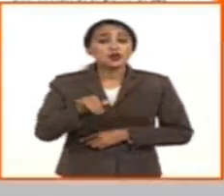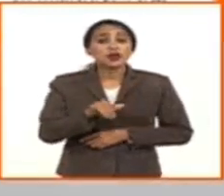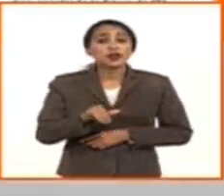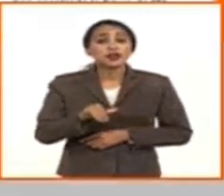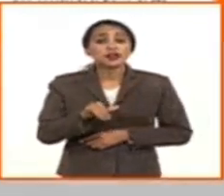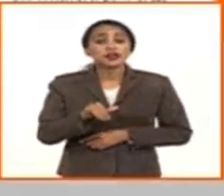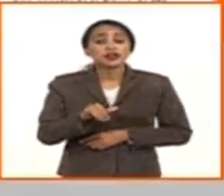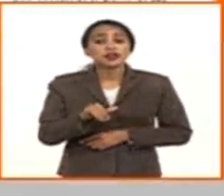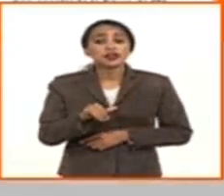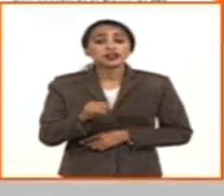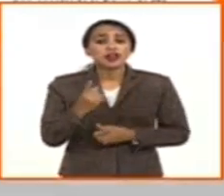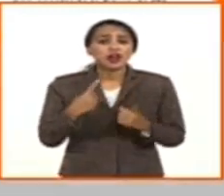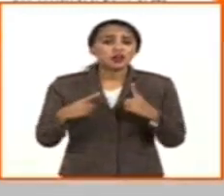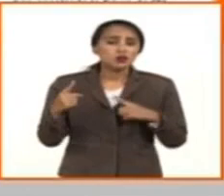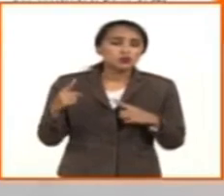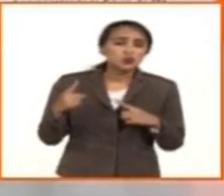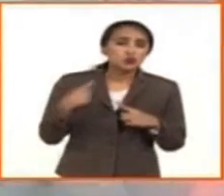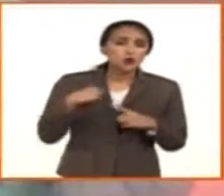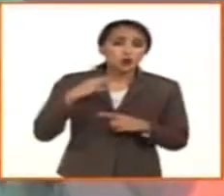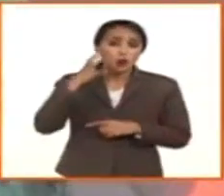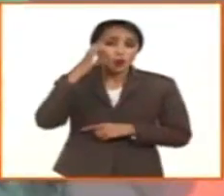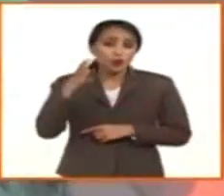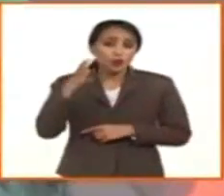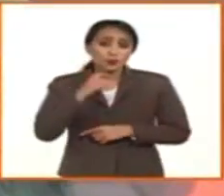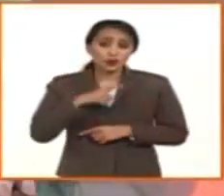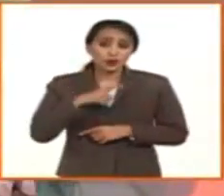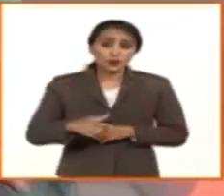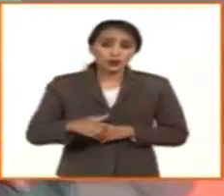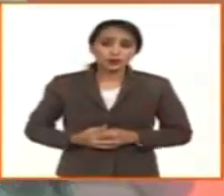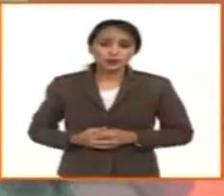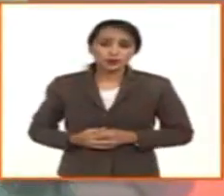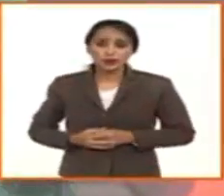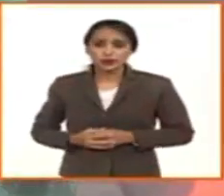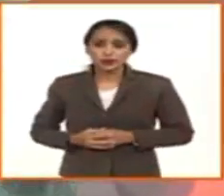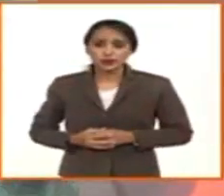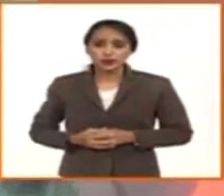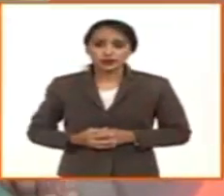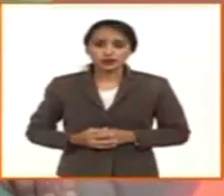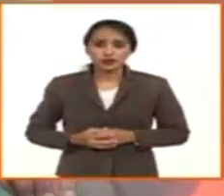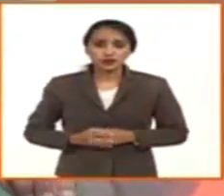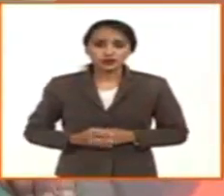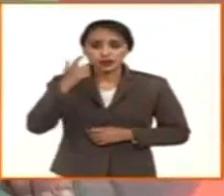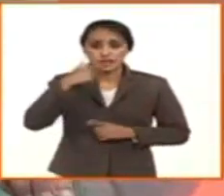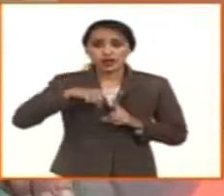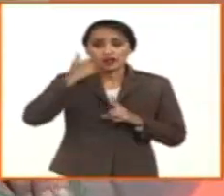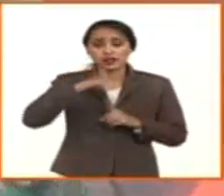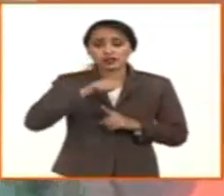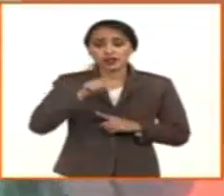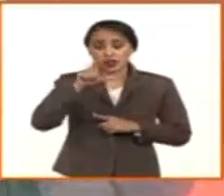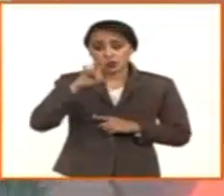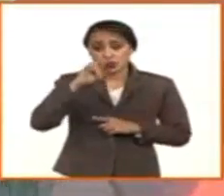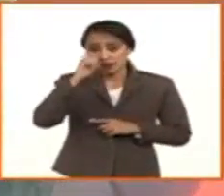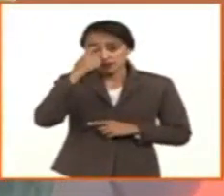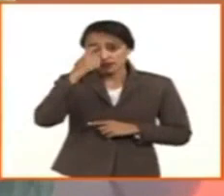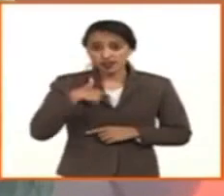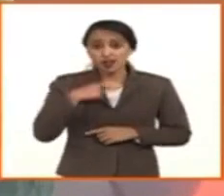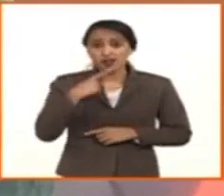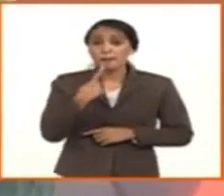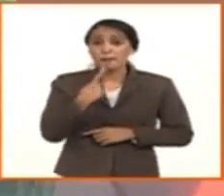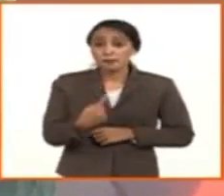ciertas cosas ciertos gobiernos como por ejemplo la generalitat de cataluña se está blanqueando al fascismo en la calle